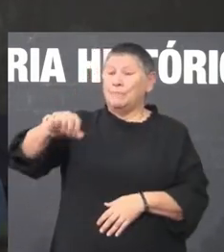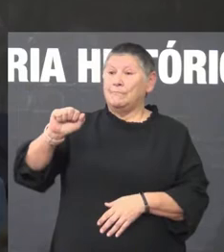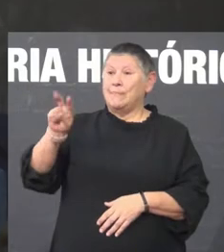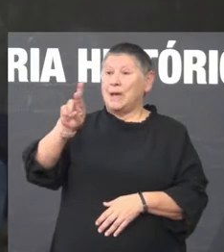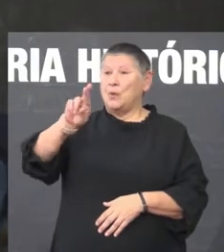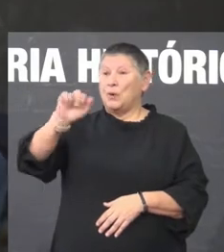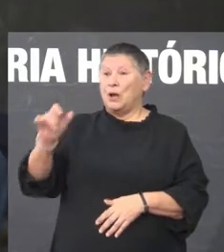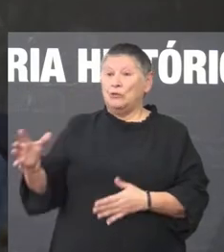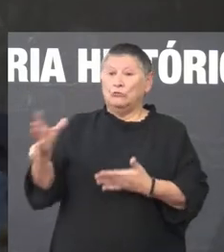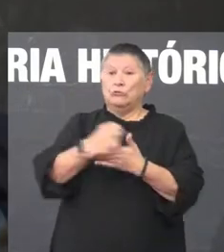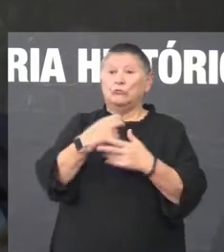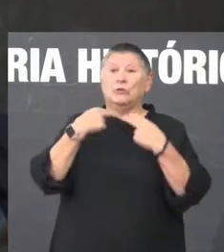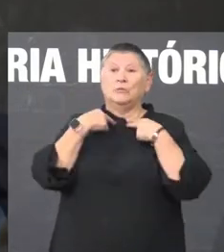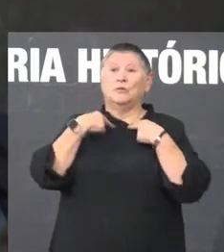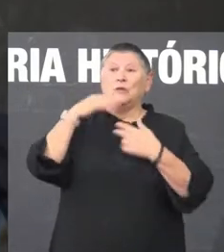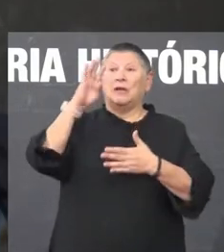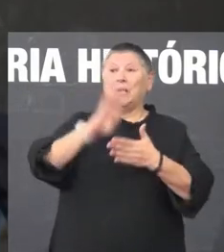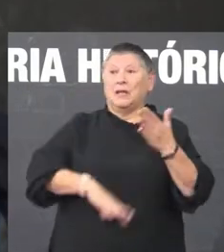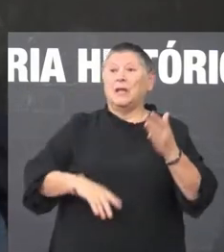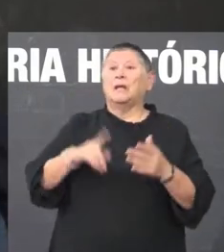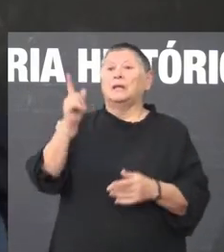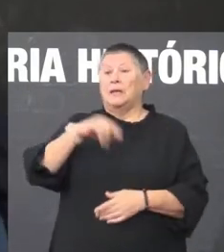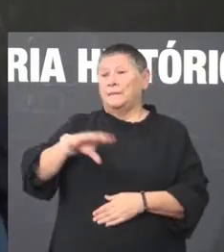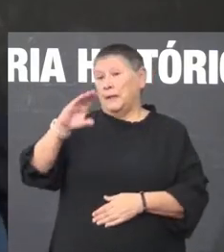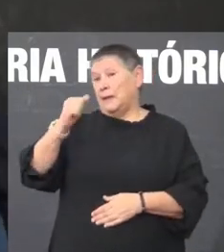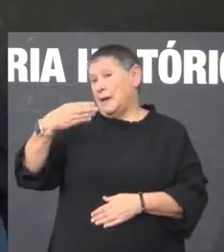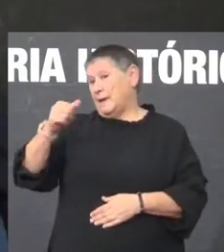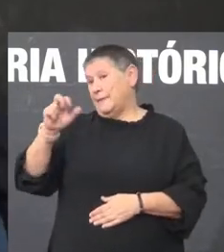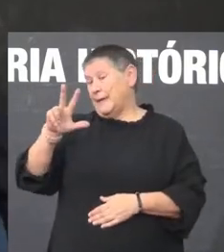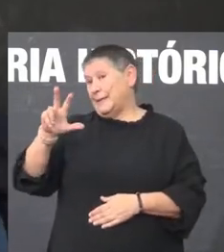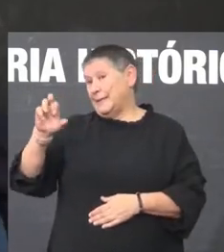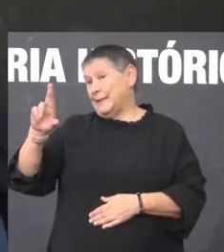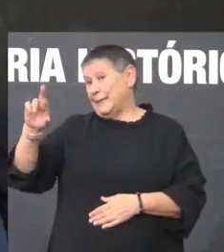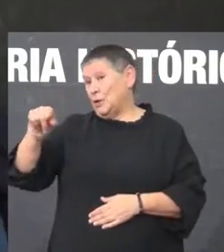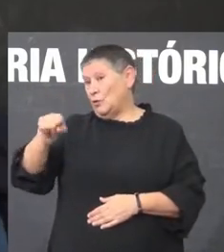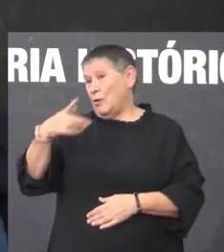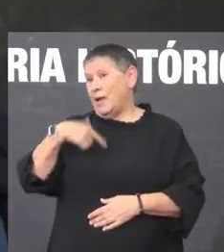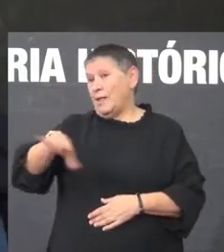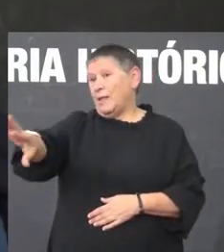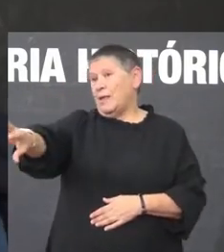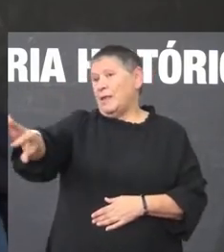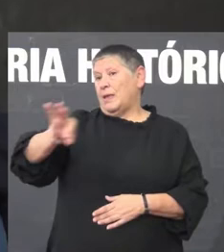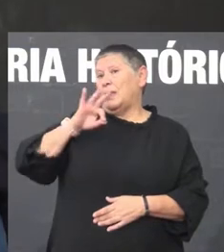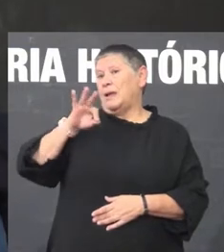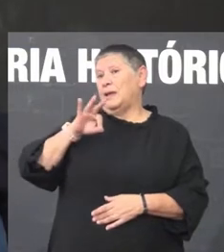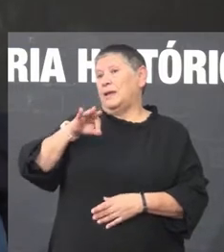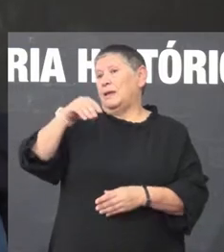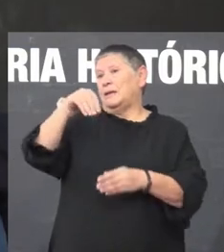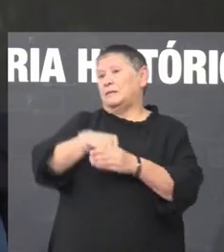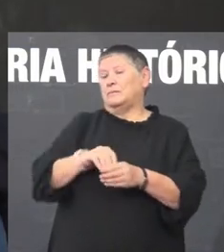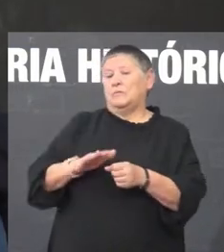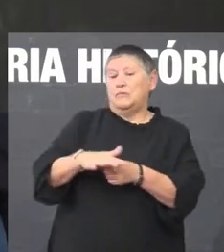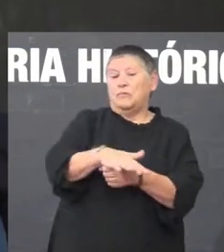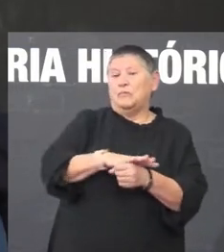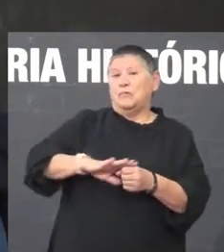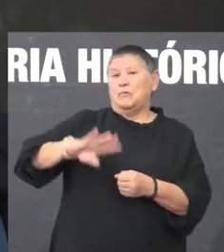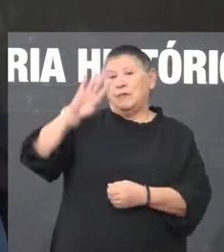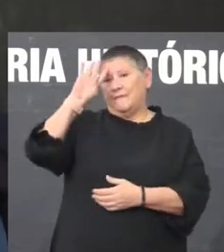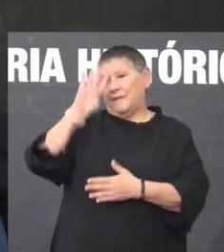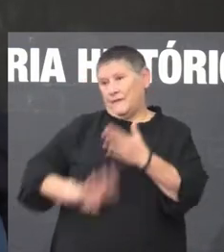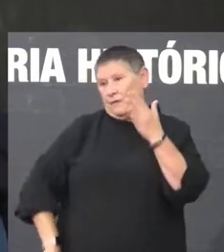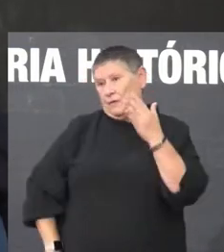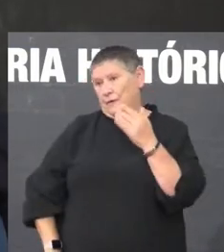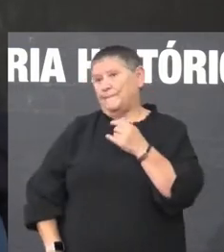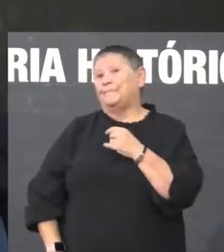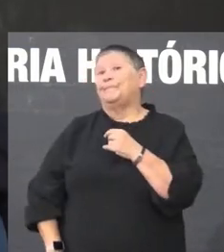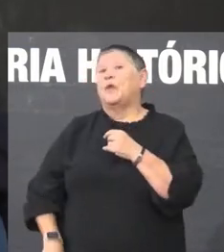catalanes, diputados catalanes, incluso Largo Caballero, que había sido elegido en la circunscripción de Barcelona,